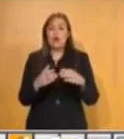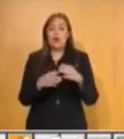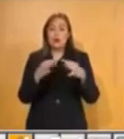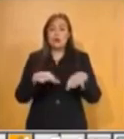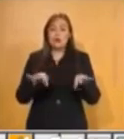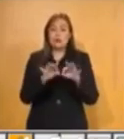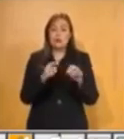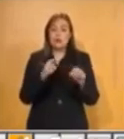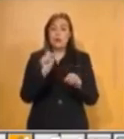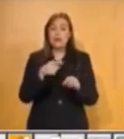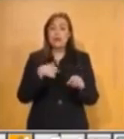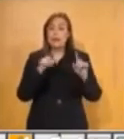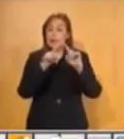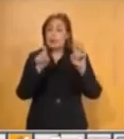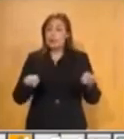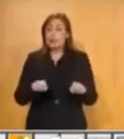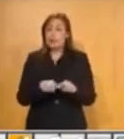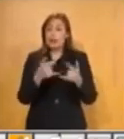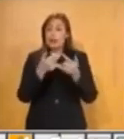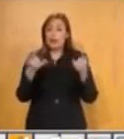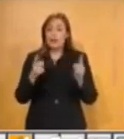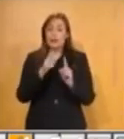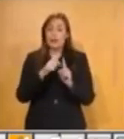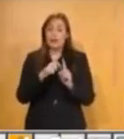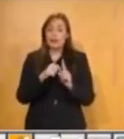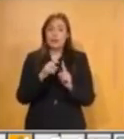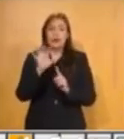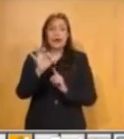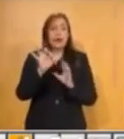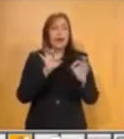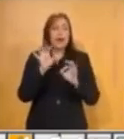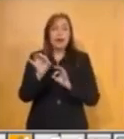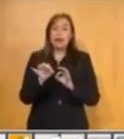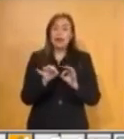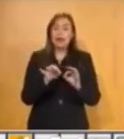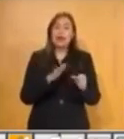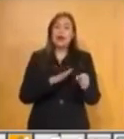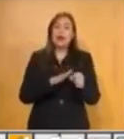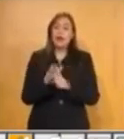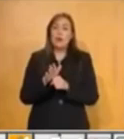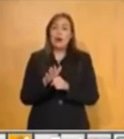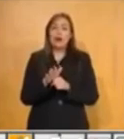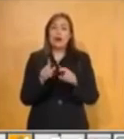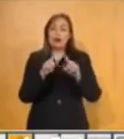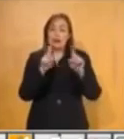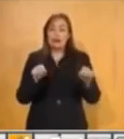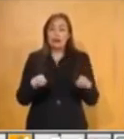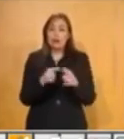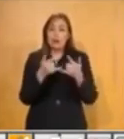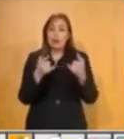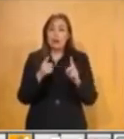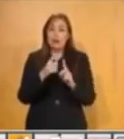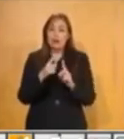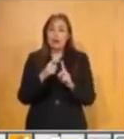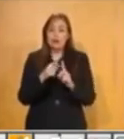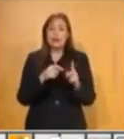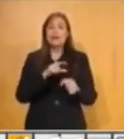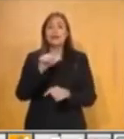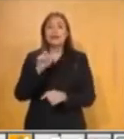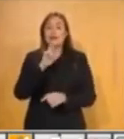into the screen, please. It says, select a comic strip and answer. This is an activity that you can